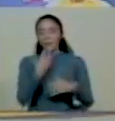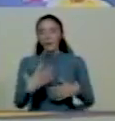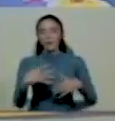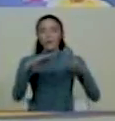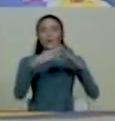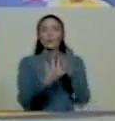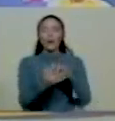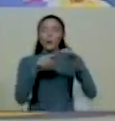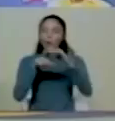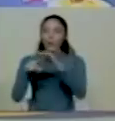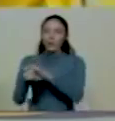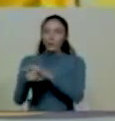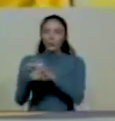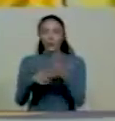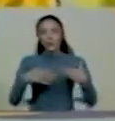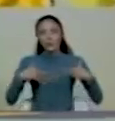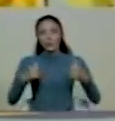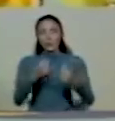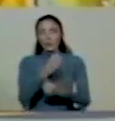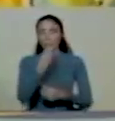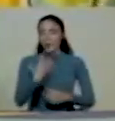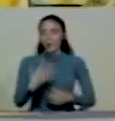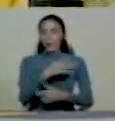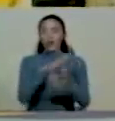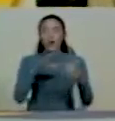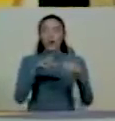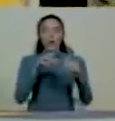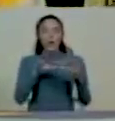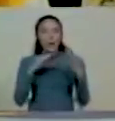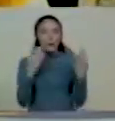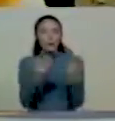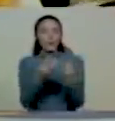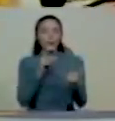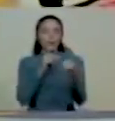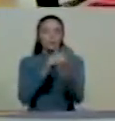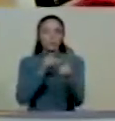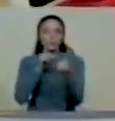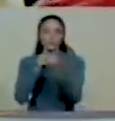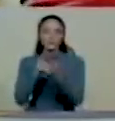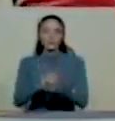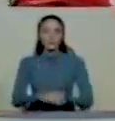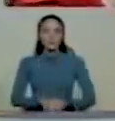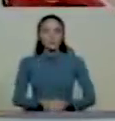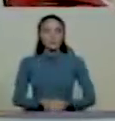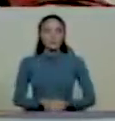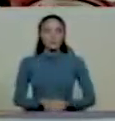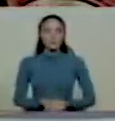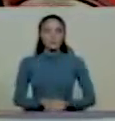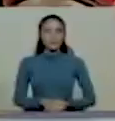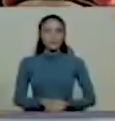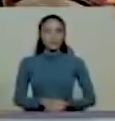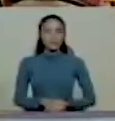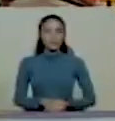que jamás se haya conocido, de salud familiar, de salud preventiva, de